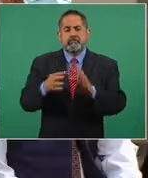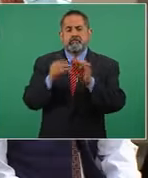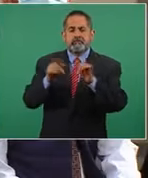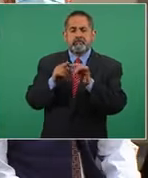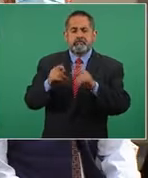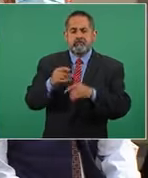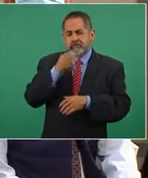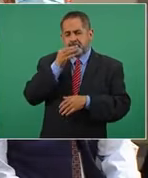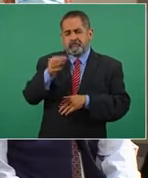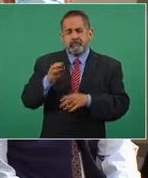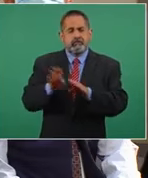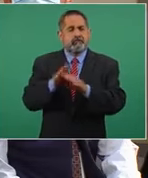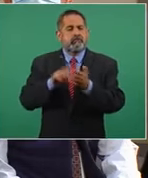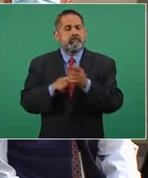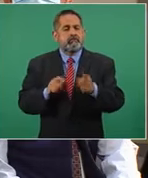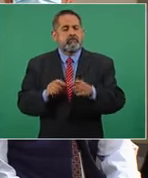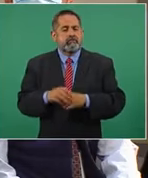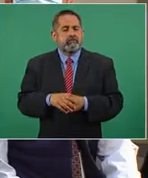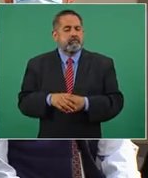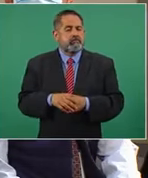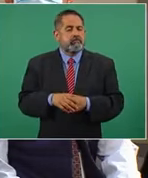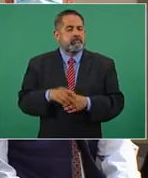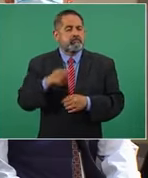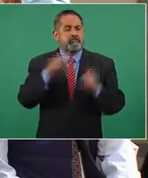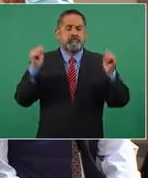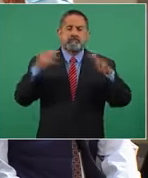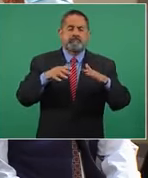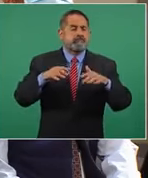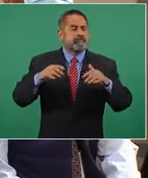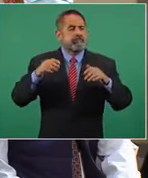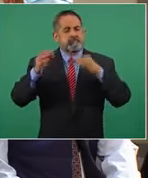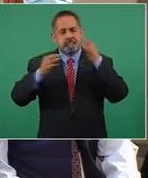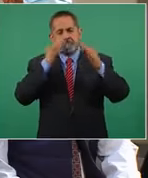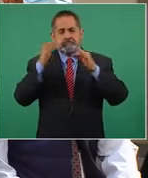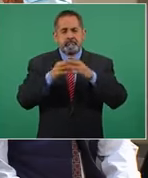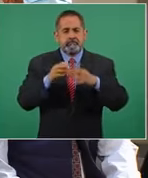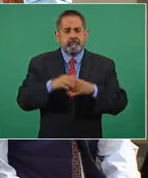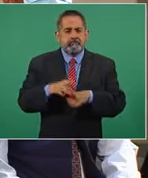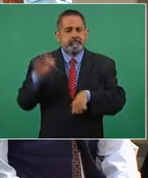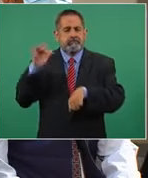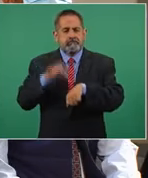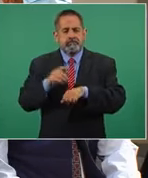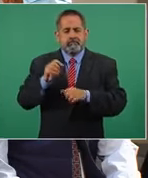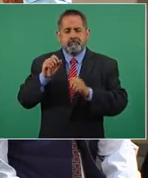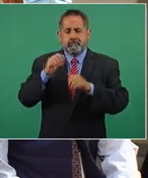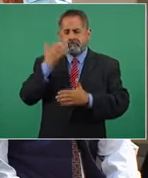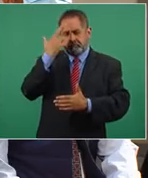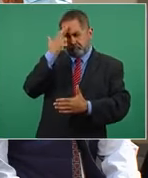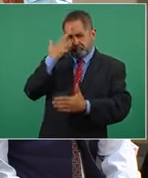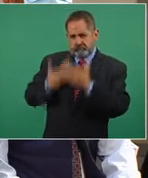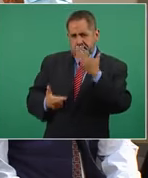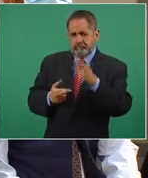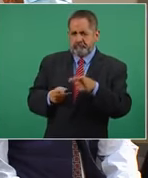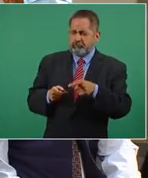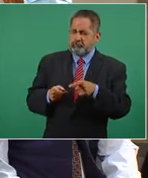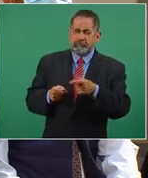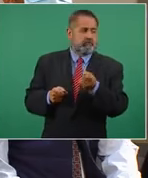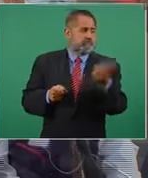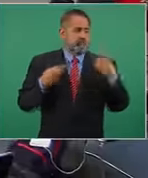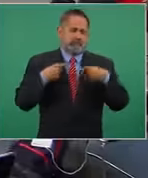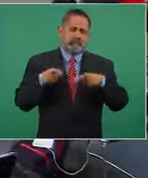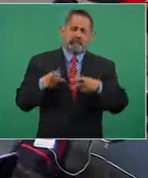por comentarles, estaban en un acto de campaña y bueno, la atacó de una manera muy irrespetuosa. Por supuesto, surgieron críticas en